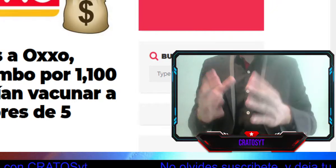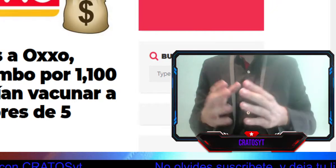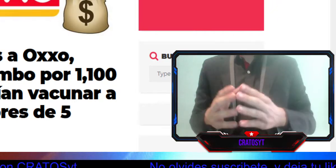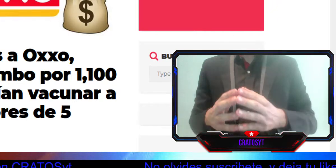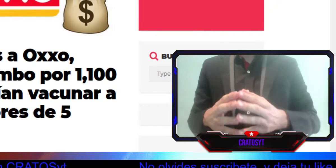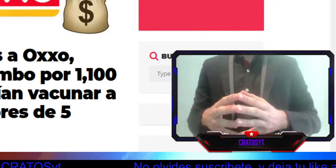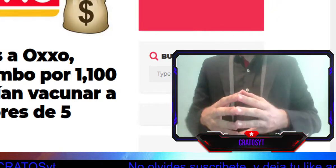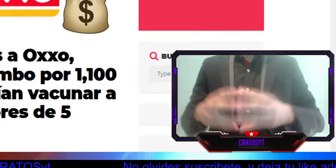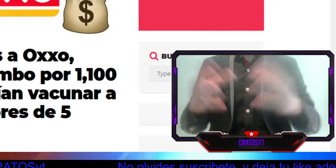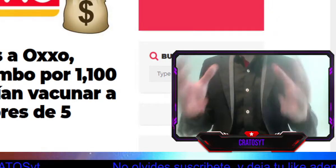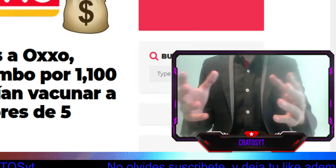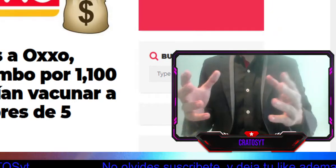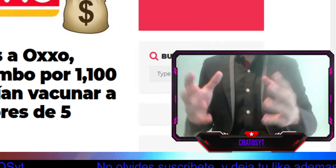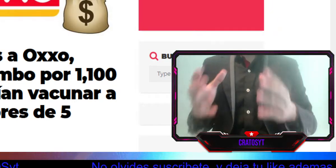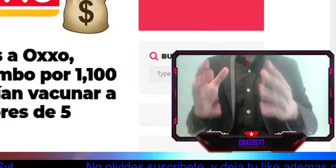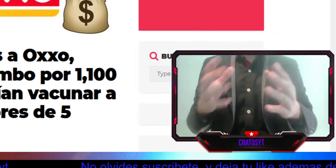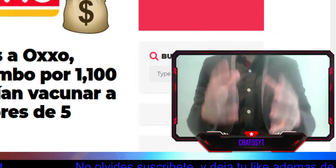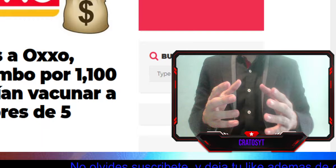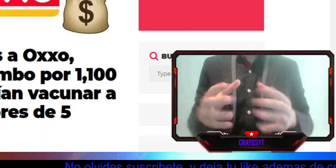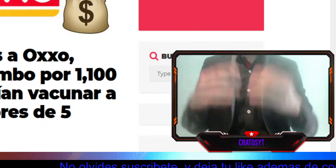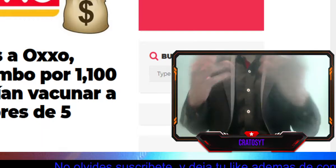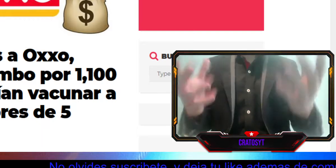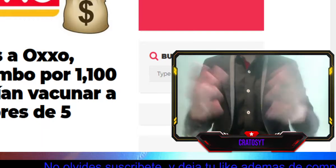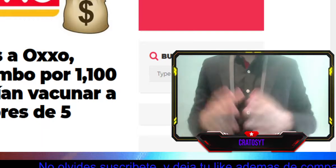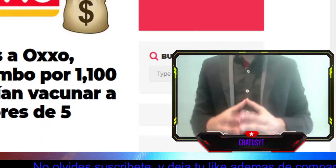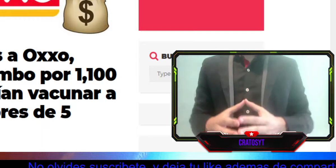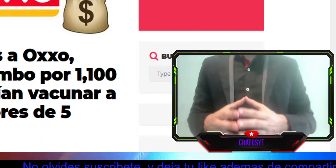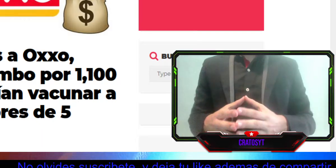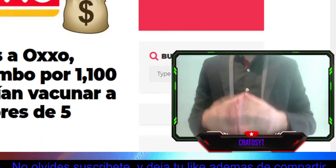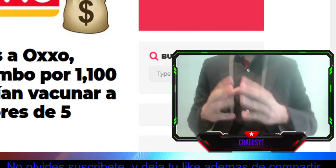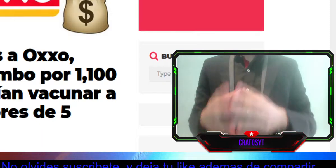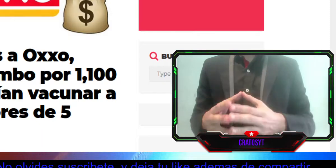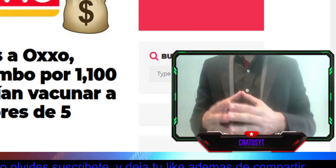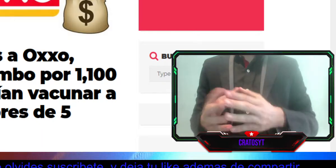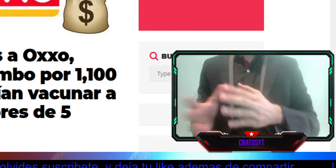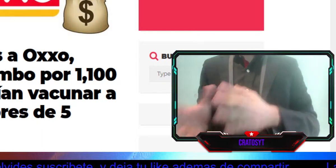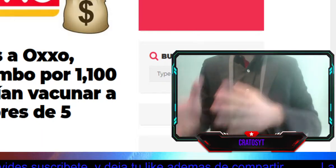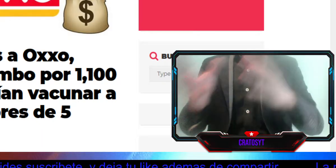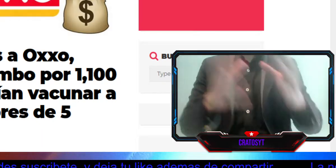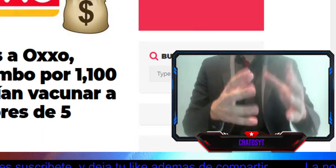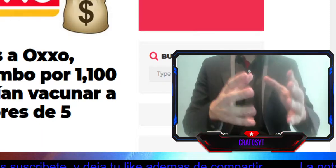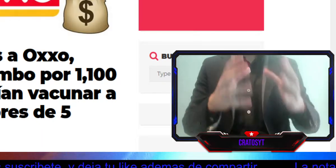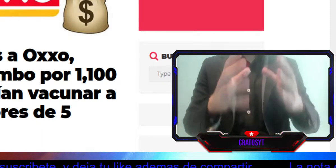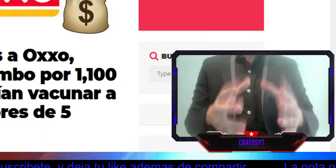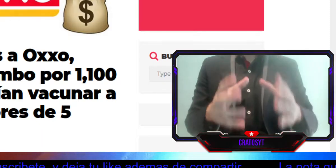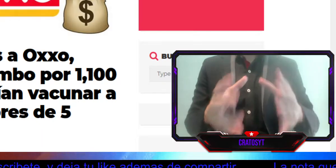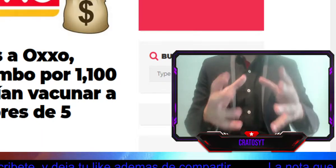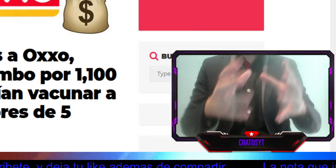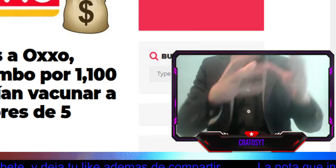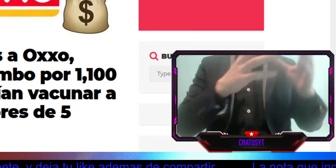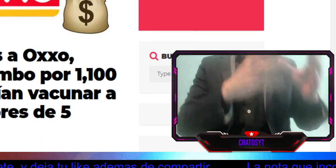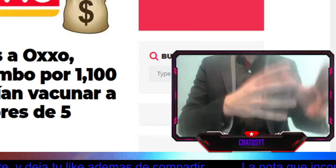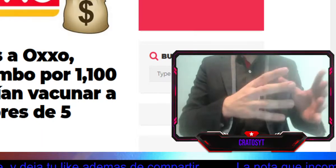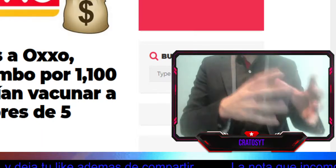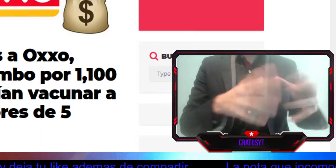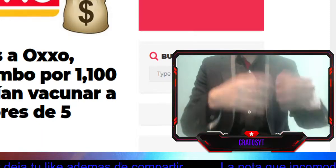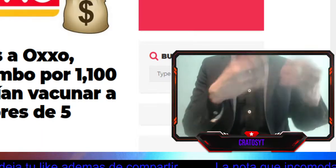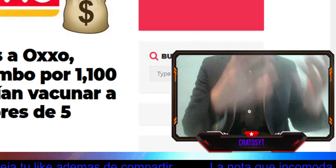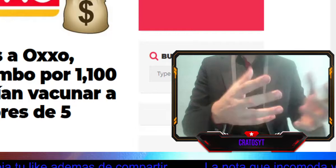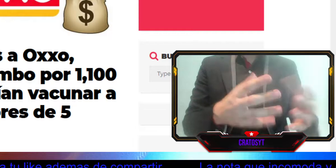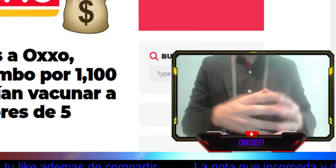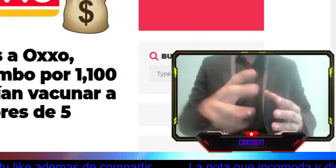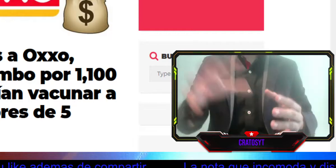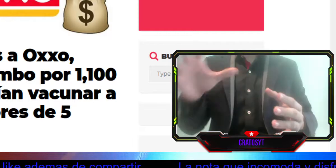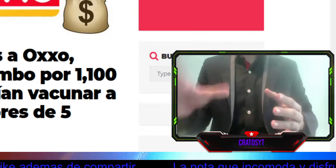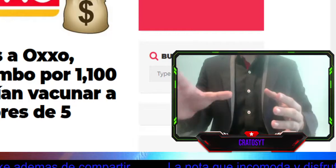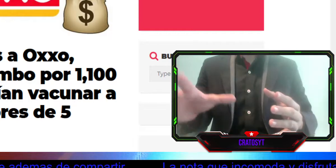capacidades financieras para no requerir el apoyo del Estado. Muy simple, porque si nosotros nos vamos al pasado, porque sí se requiere en ocasiones mirar al